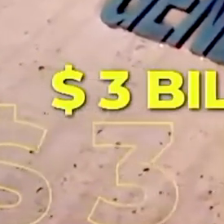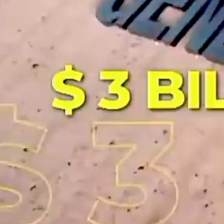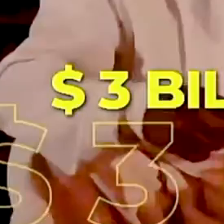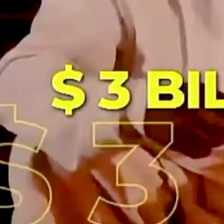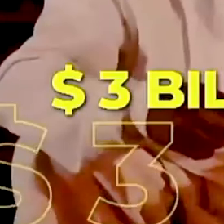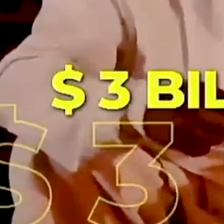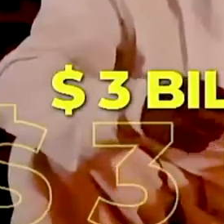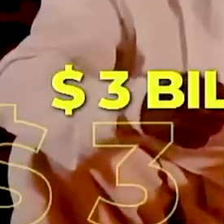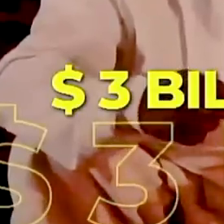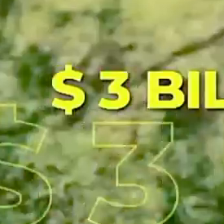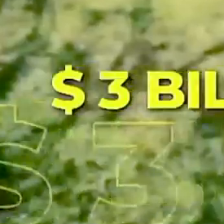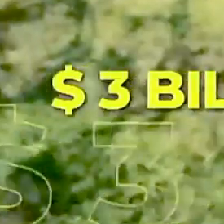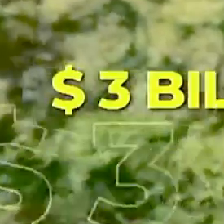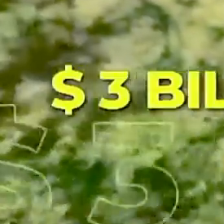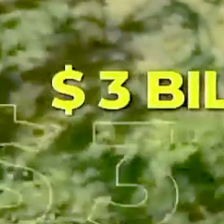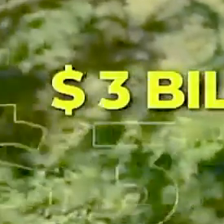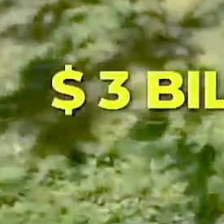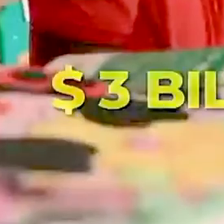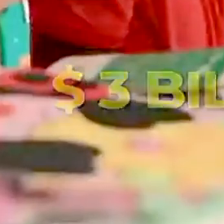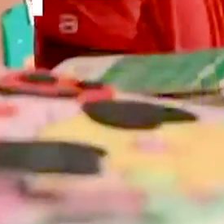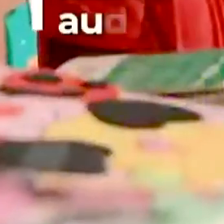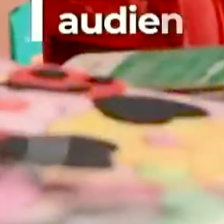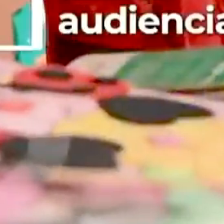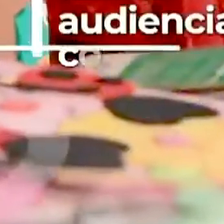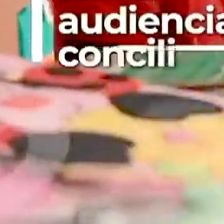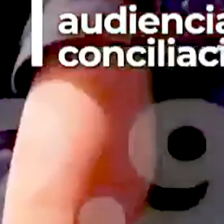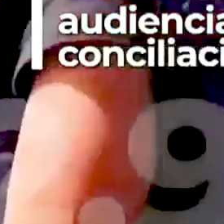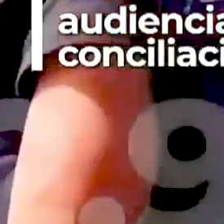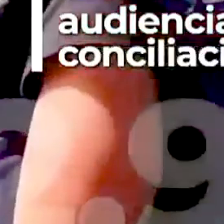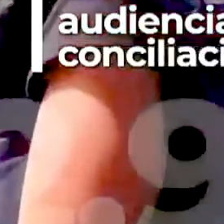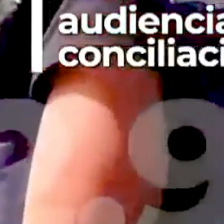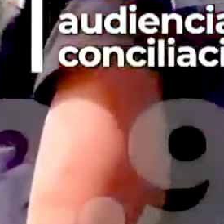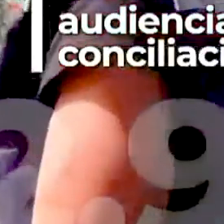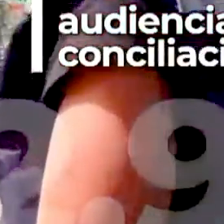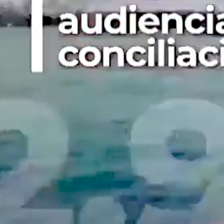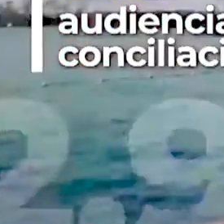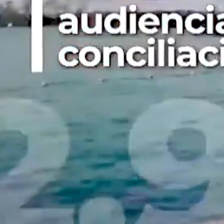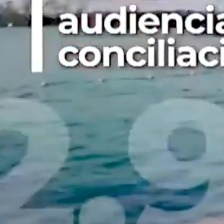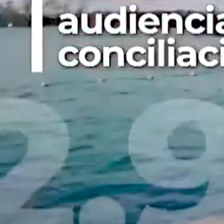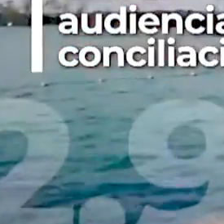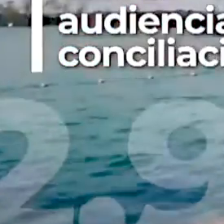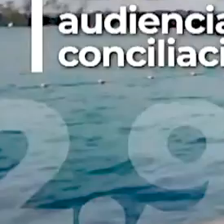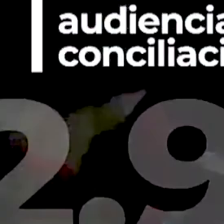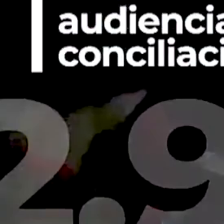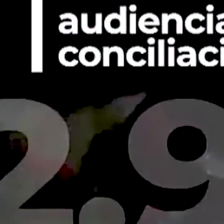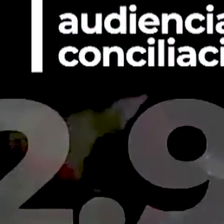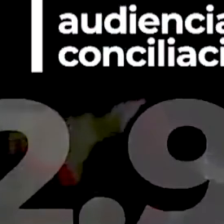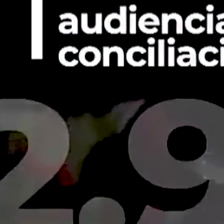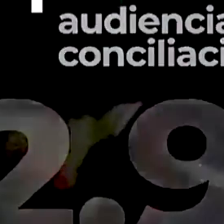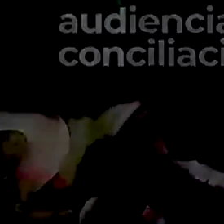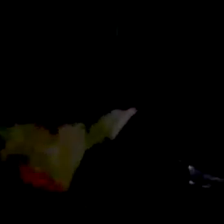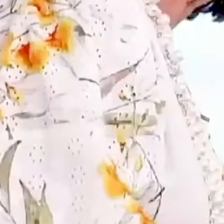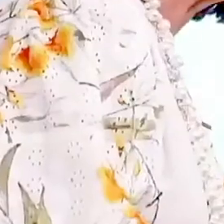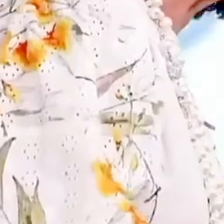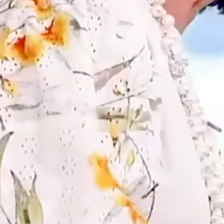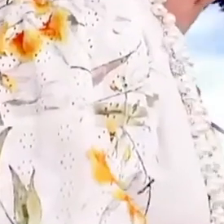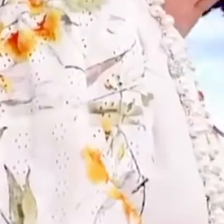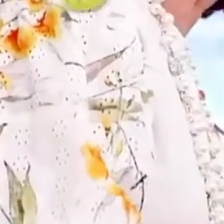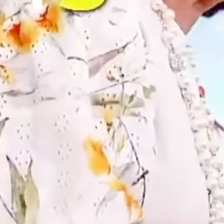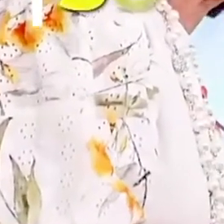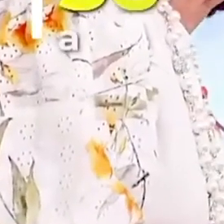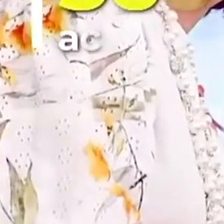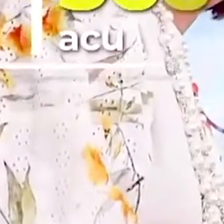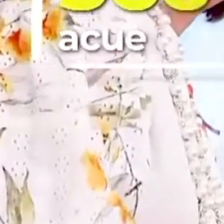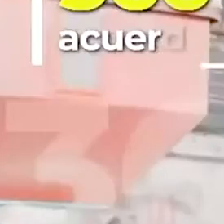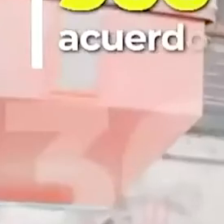Estado superior a los 3 billones de pesos y participó en 2.944 audiencias de conciliación judicial,